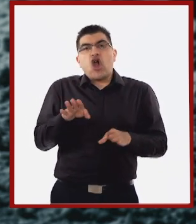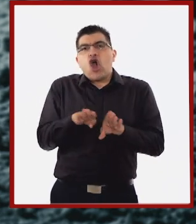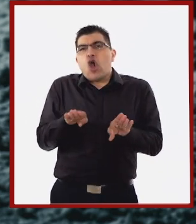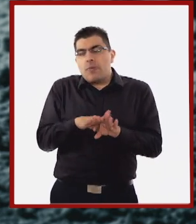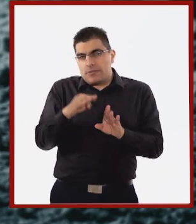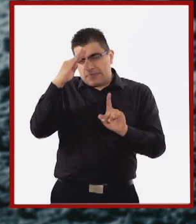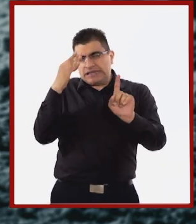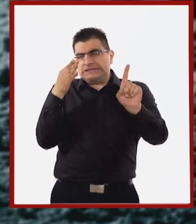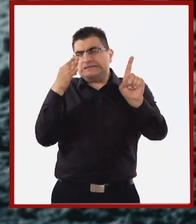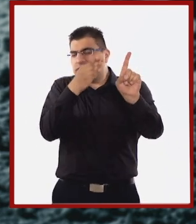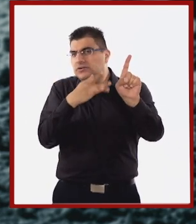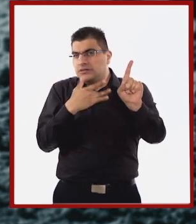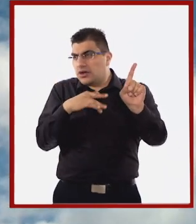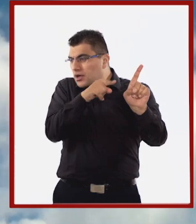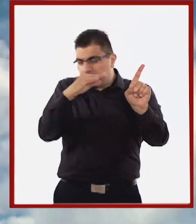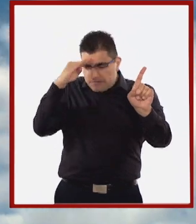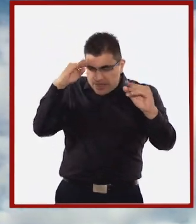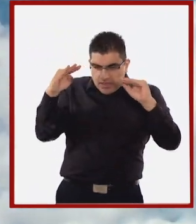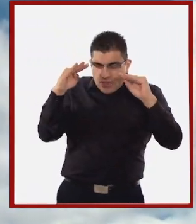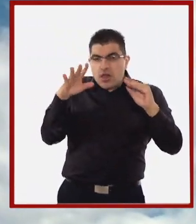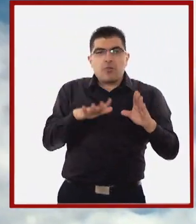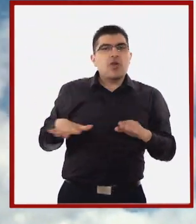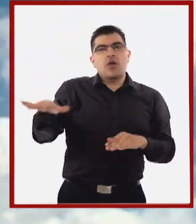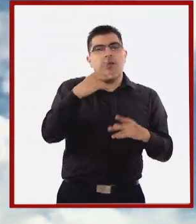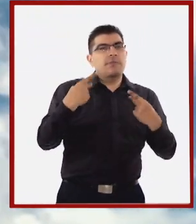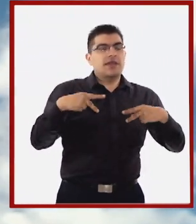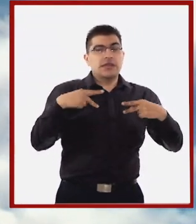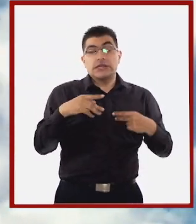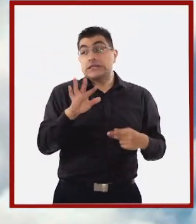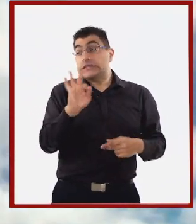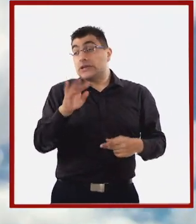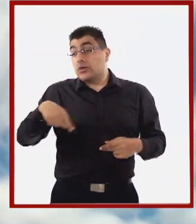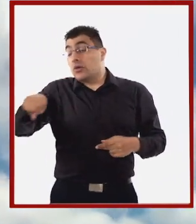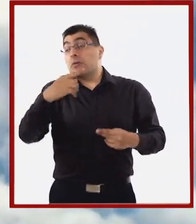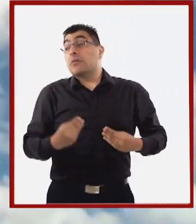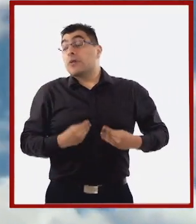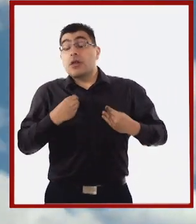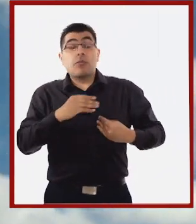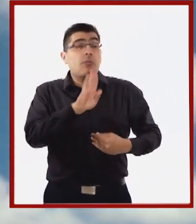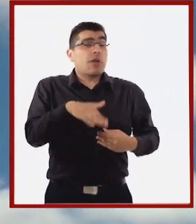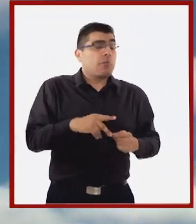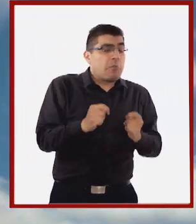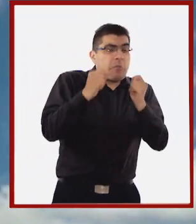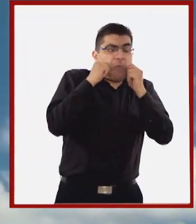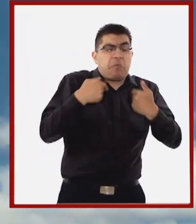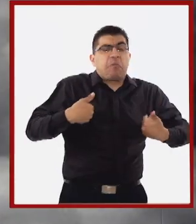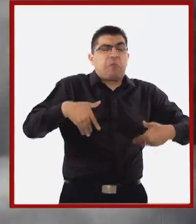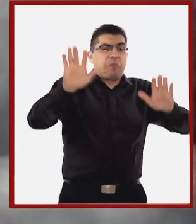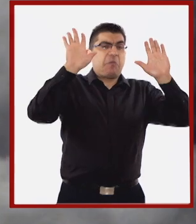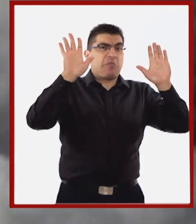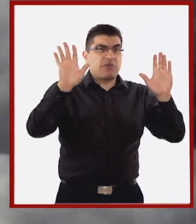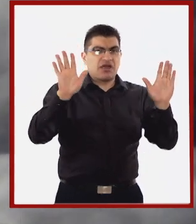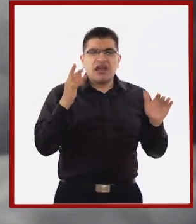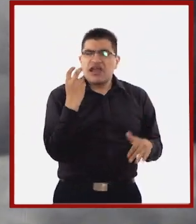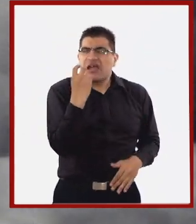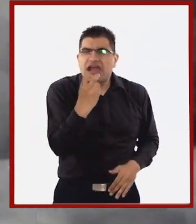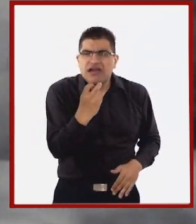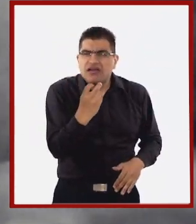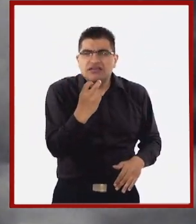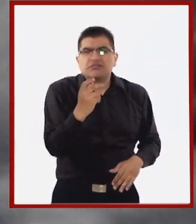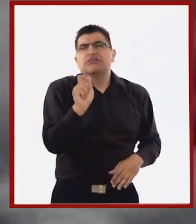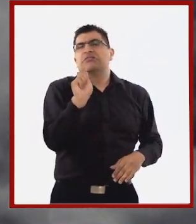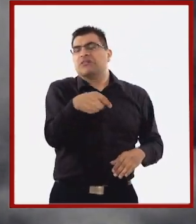tiene una epifanía. A mis paisanos, si vivo o si muero, les importa un cacahuate. No solo eso, el